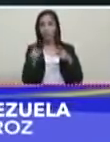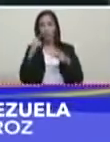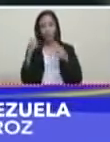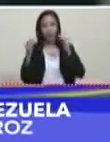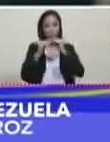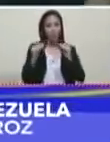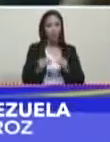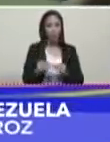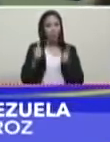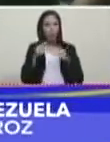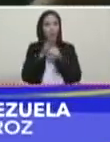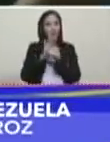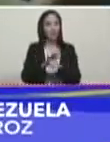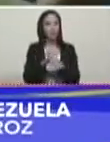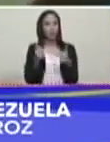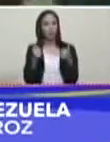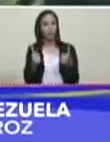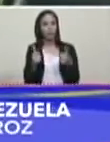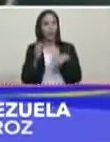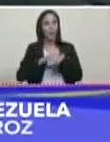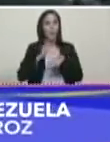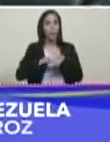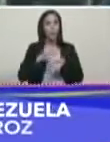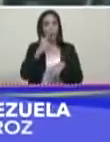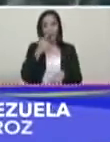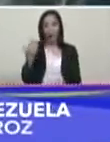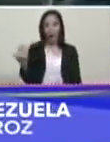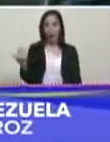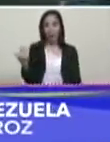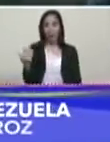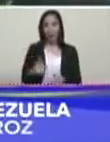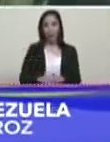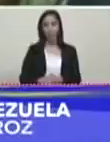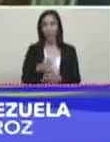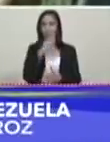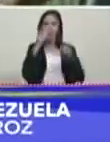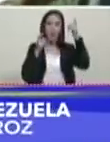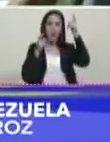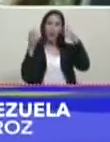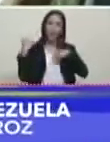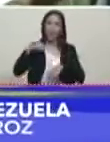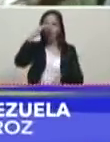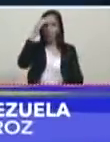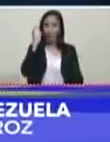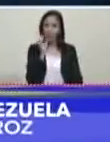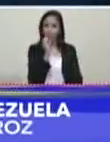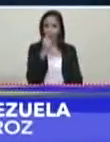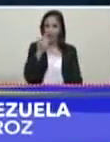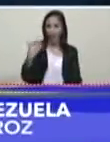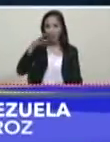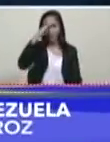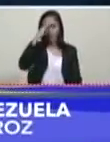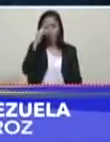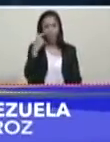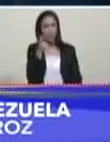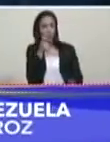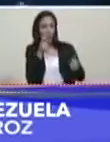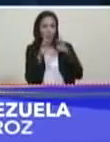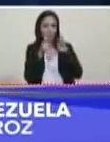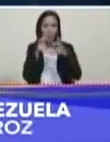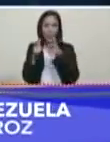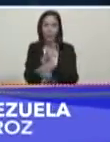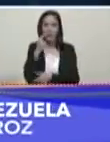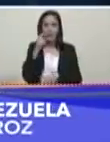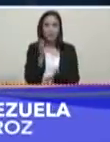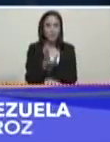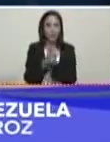simbolismo, porque cuando se gestó, el compañero, nuestro comandante en jefe Fidel, estuvo muy pendiente de él. Recuerdo que los